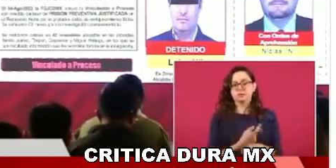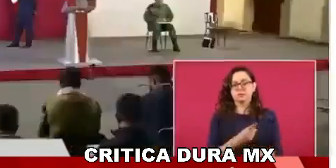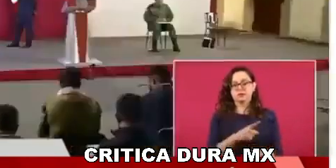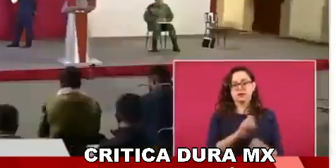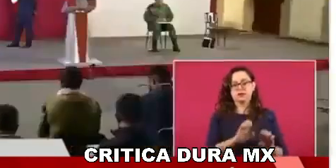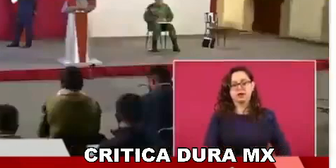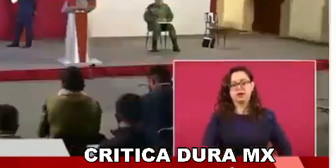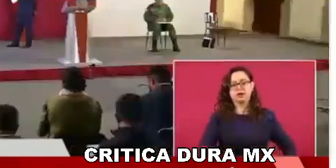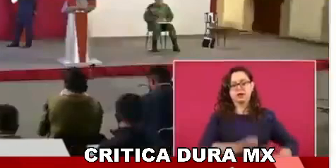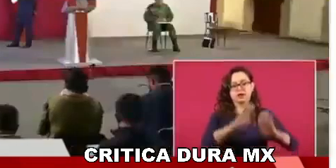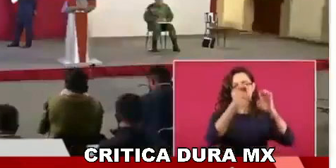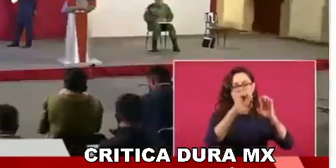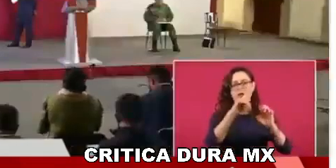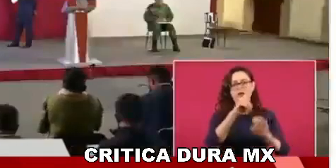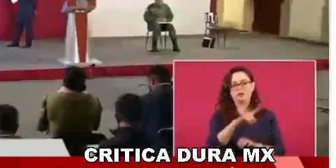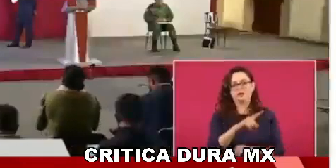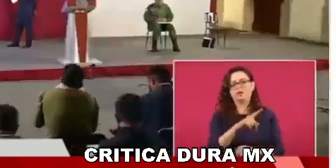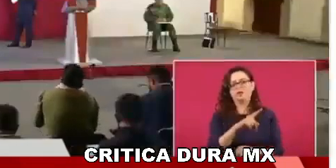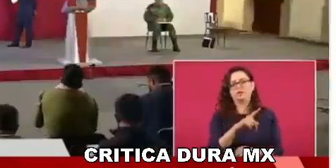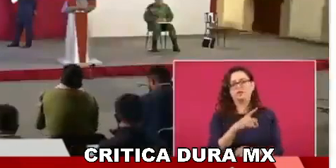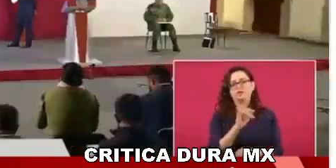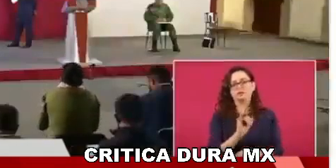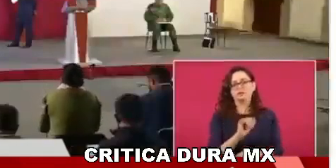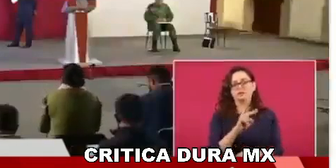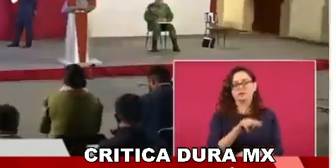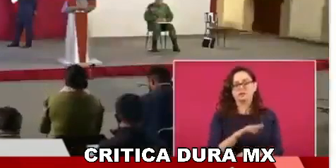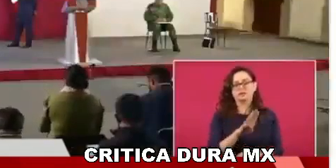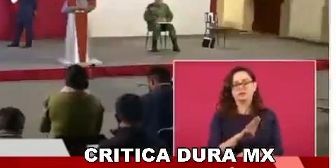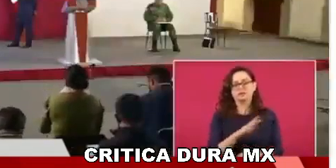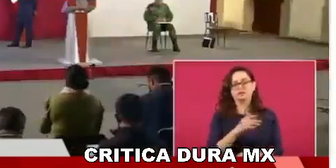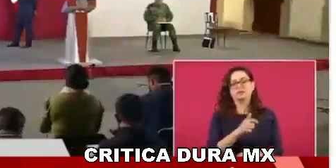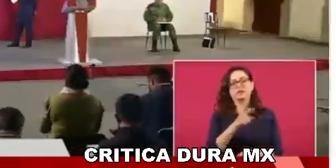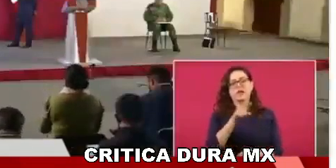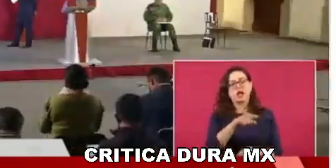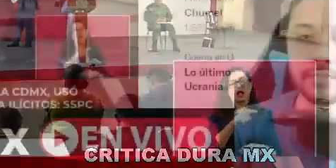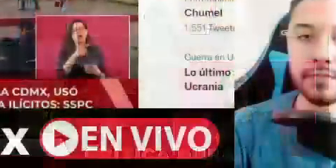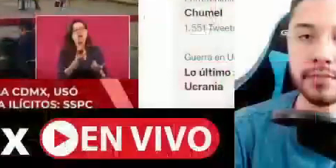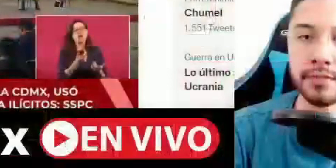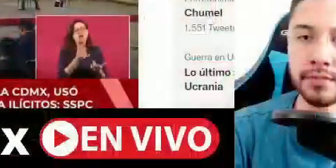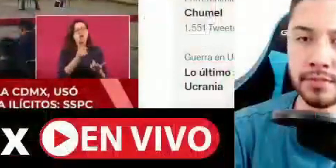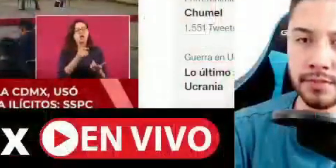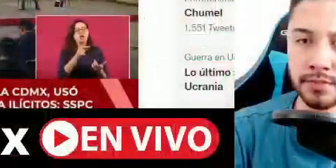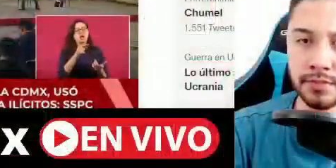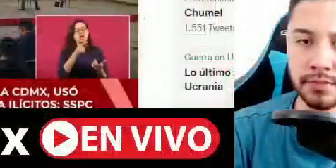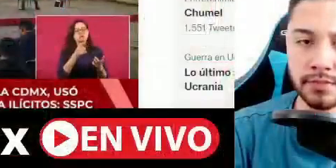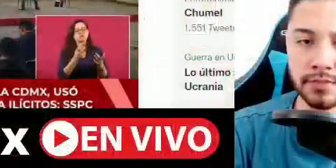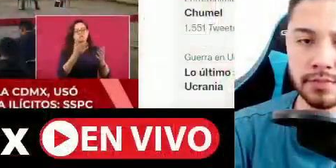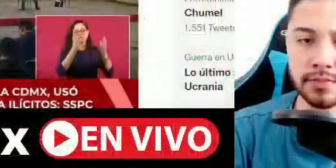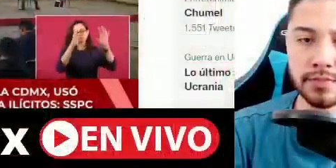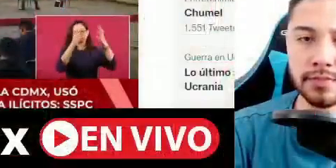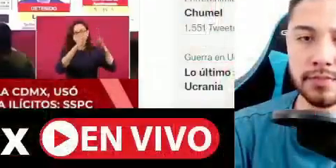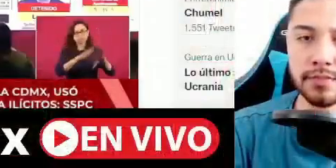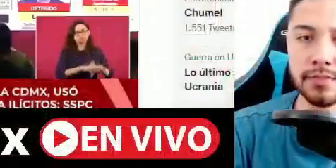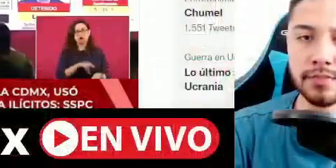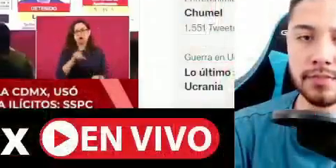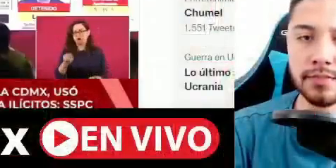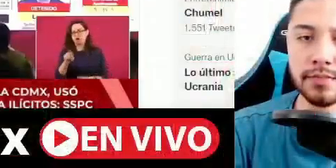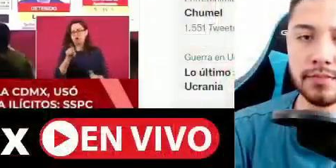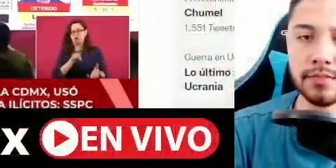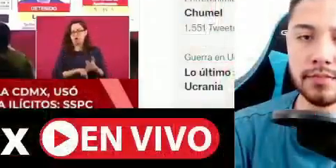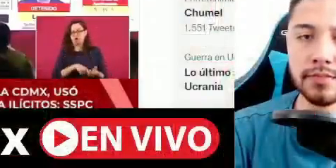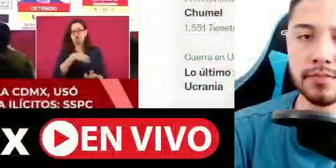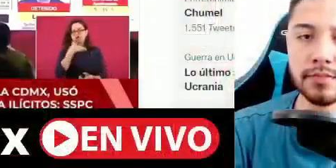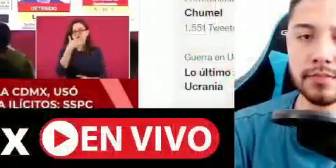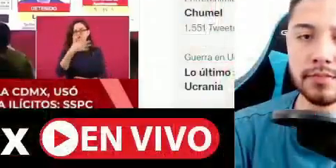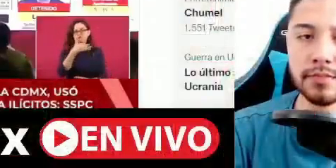inmueble catalogado por el Instituto Nacional de Bellas Artes. El domingo 31 de julio se llevó a cabo la